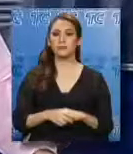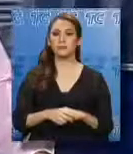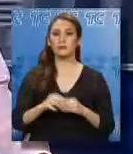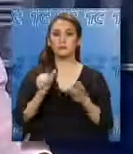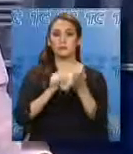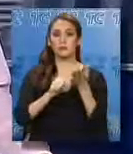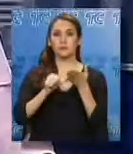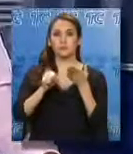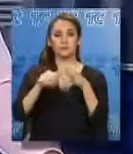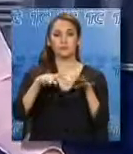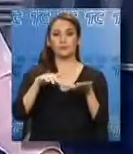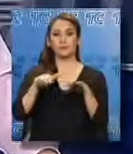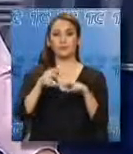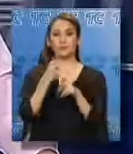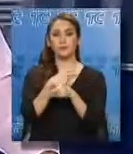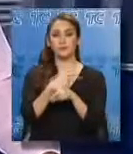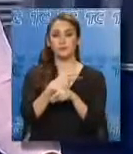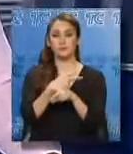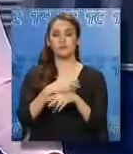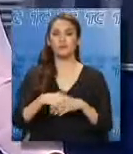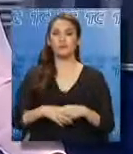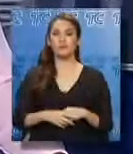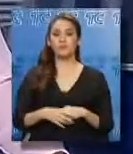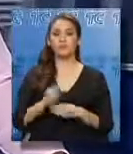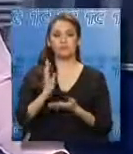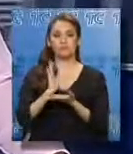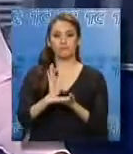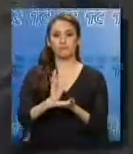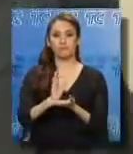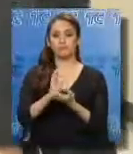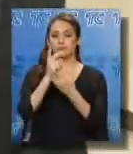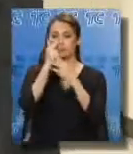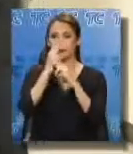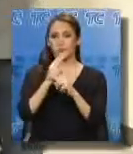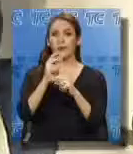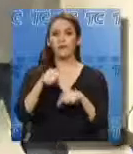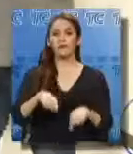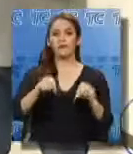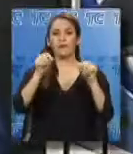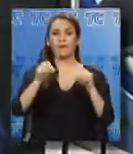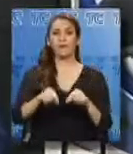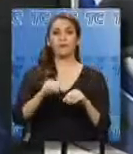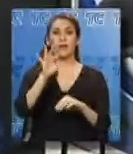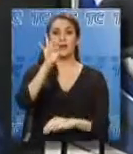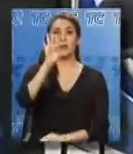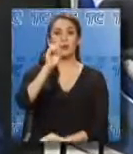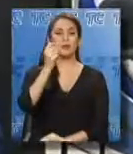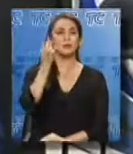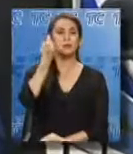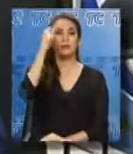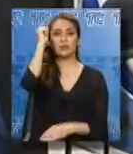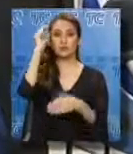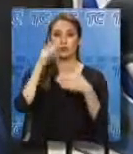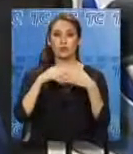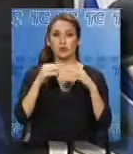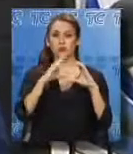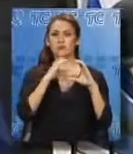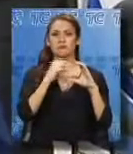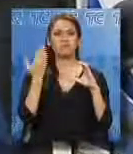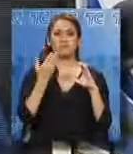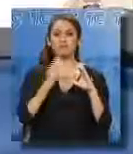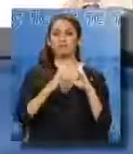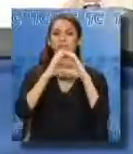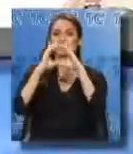El ministro coordinador de la producción, Vinicio Alvarado, fue testigo de honor de la firma de un crédito de 90 millones de dólares por parte de la